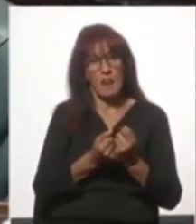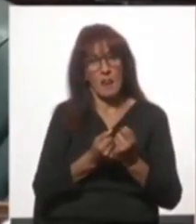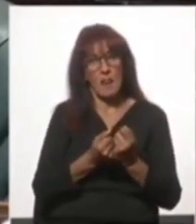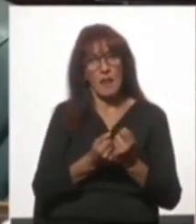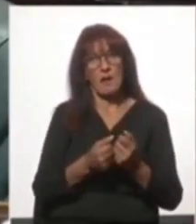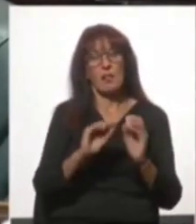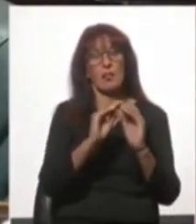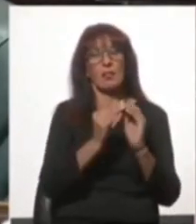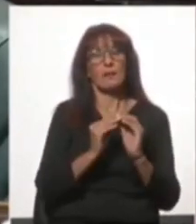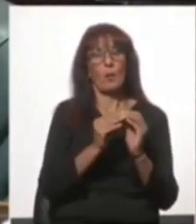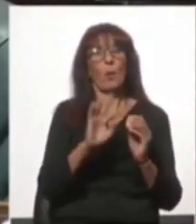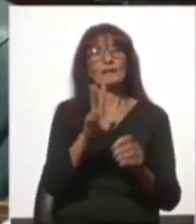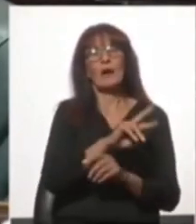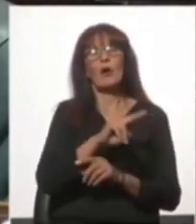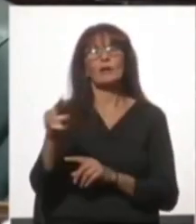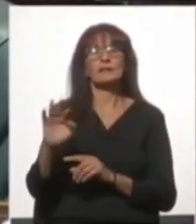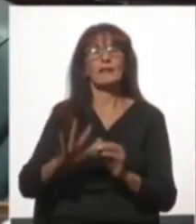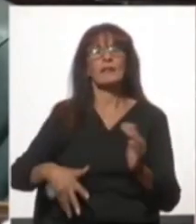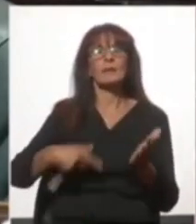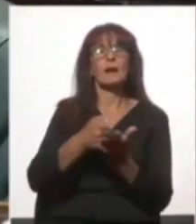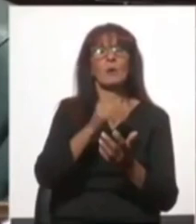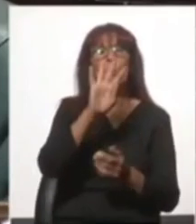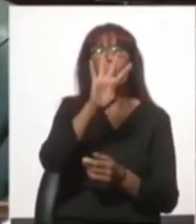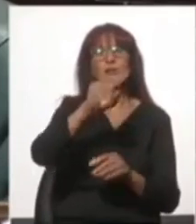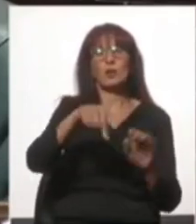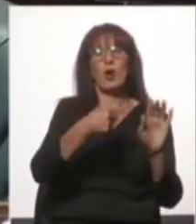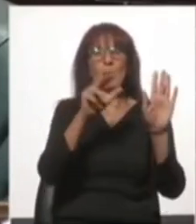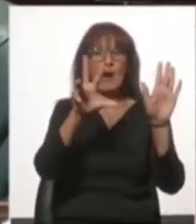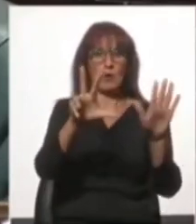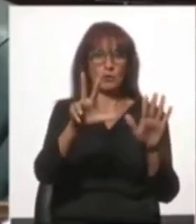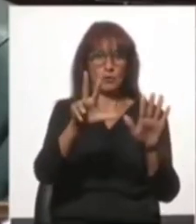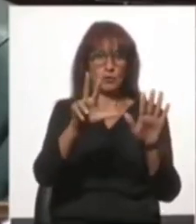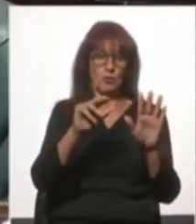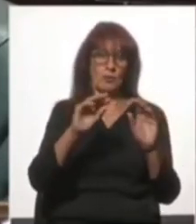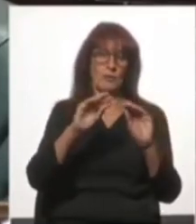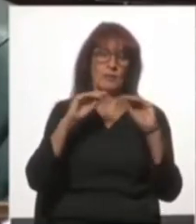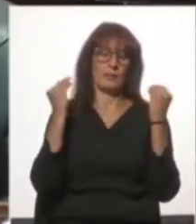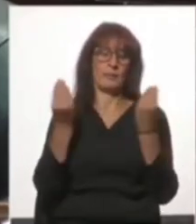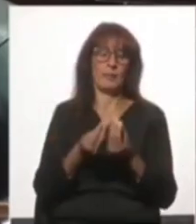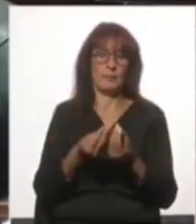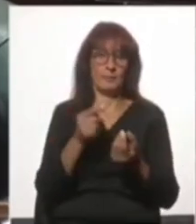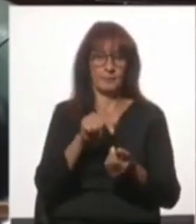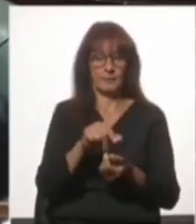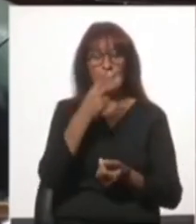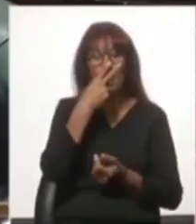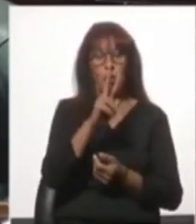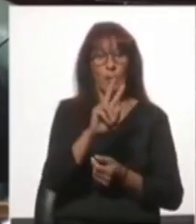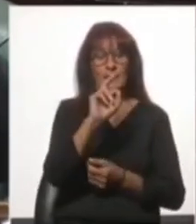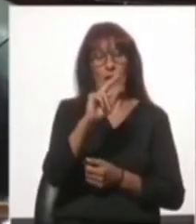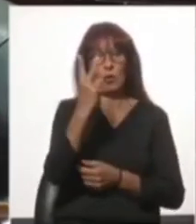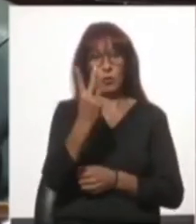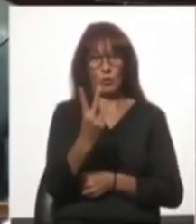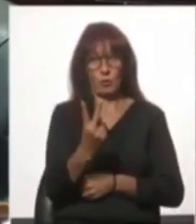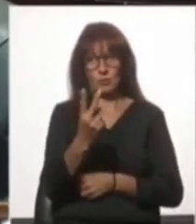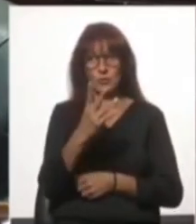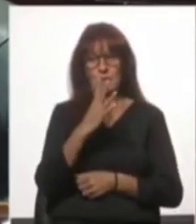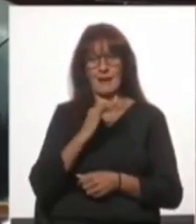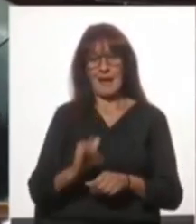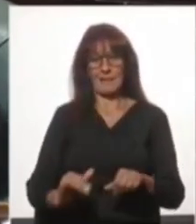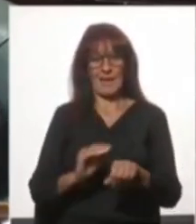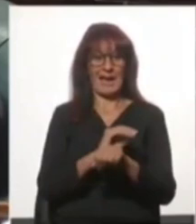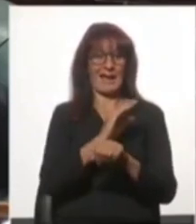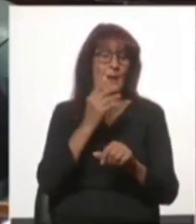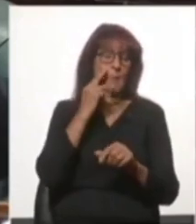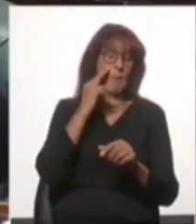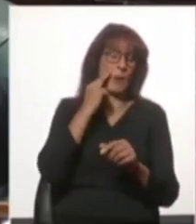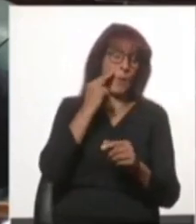de cuenta corriente en la balanza de pagos de 4,8% del producto? En el 2002, que además estábamos en plena crisis